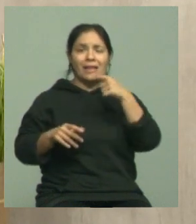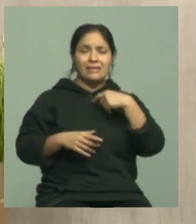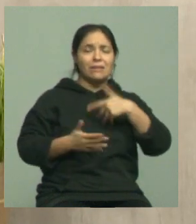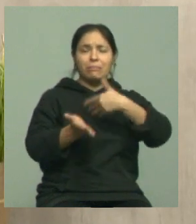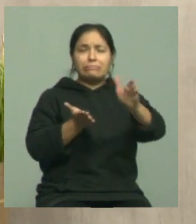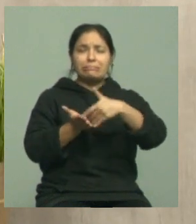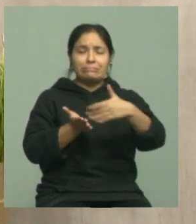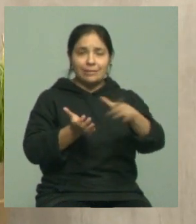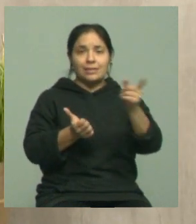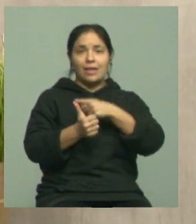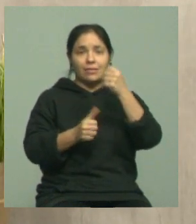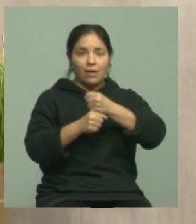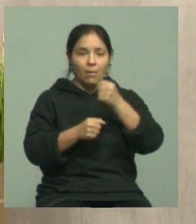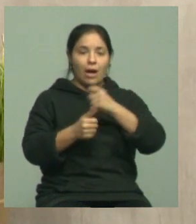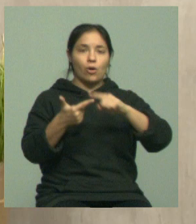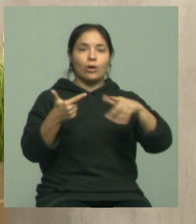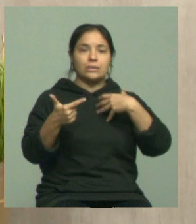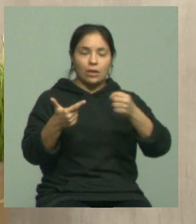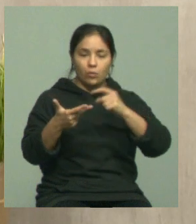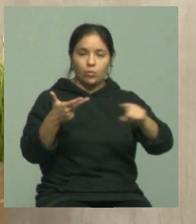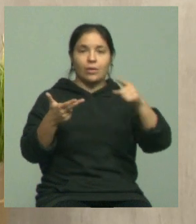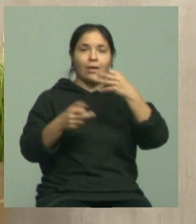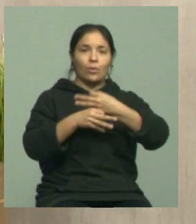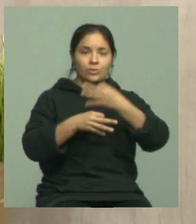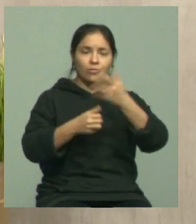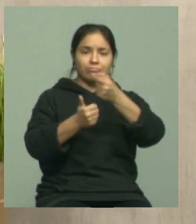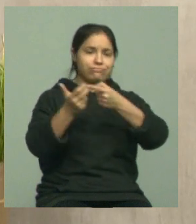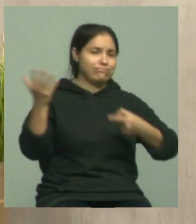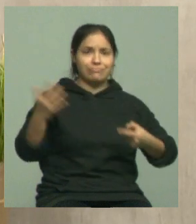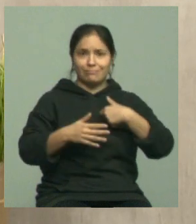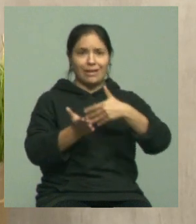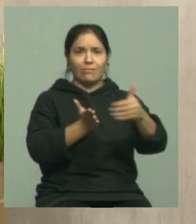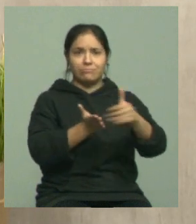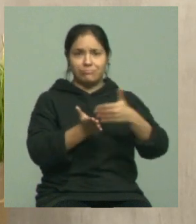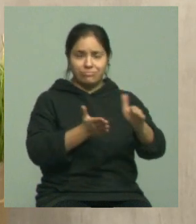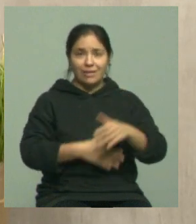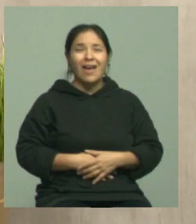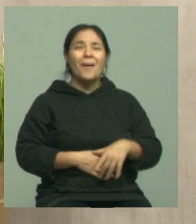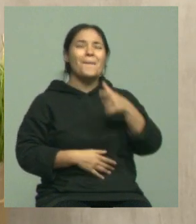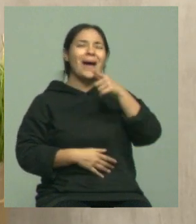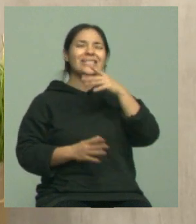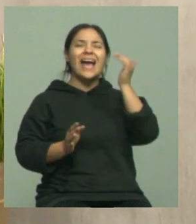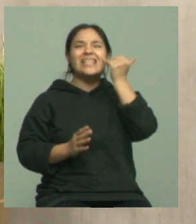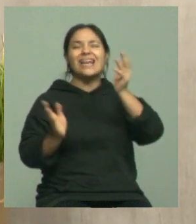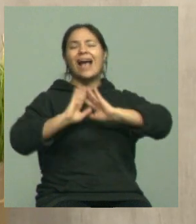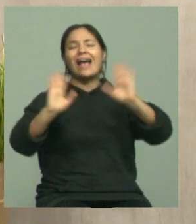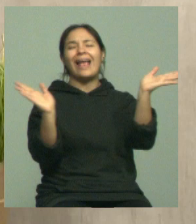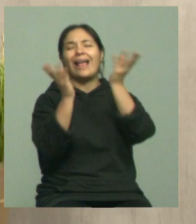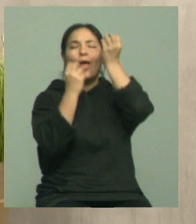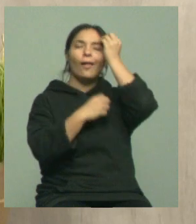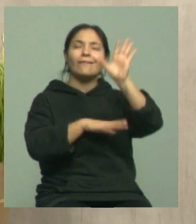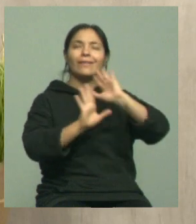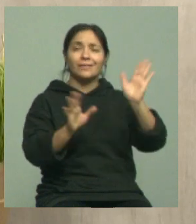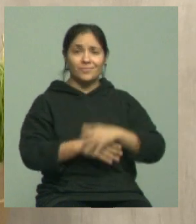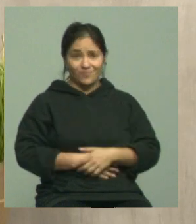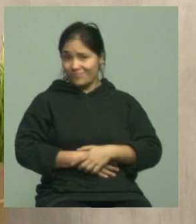laboral, educativo, del sistema de salud. Aunque lo consideremos superado, esta es la realidad que cuenta un